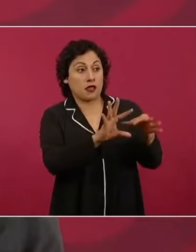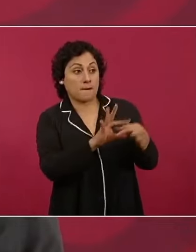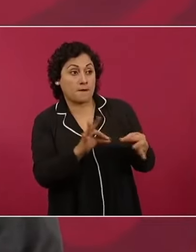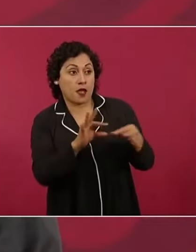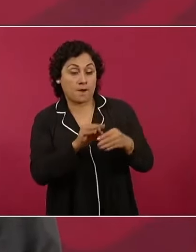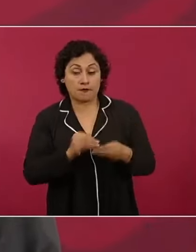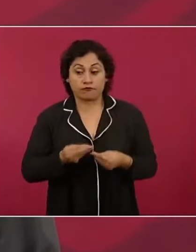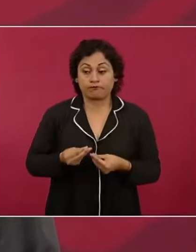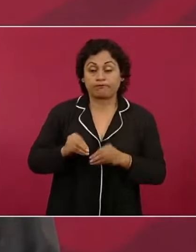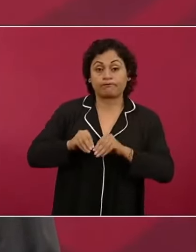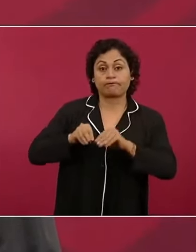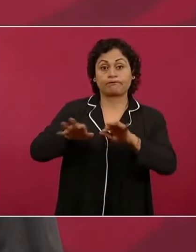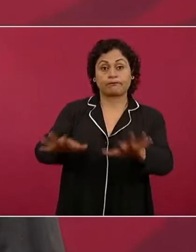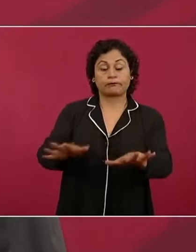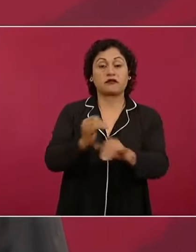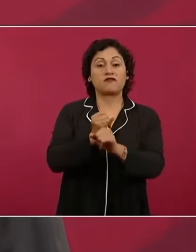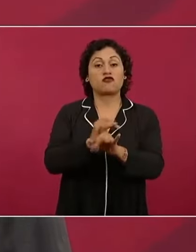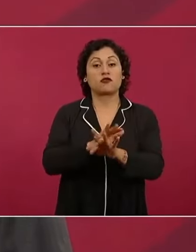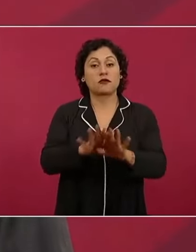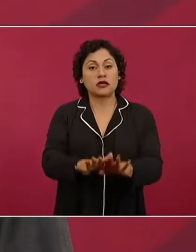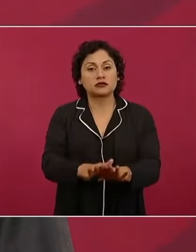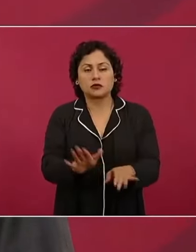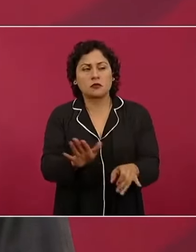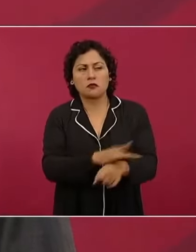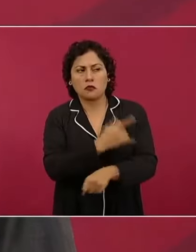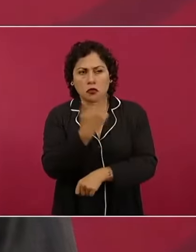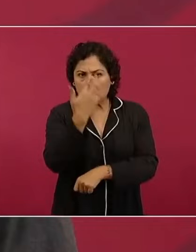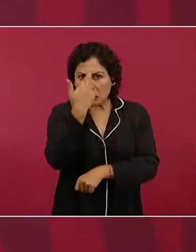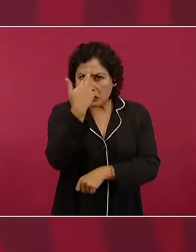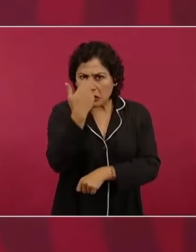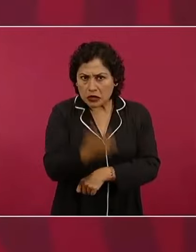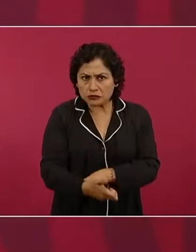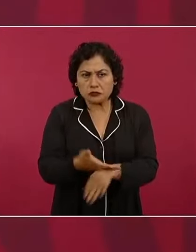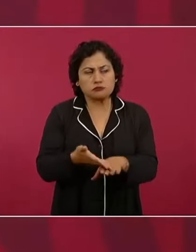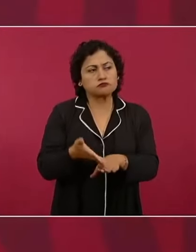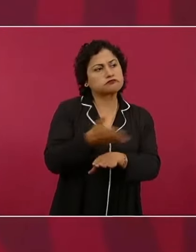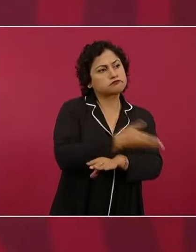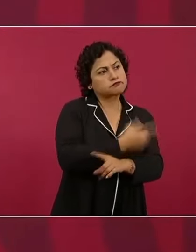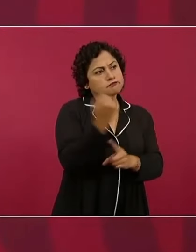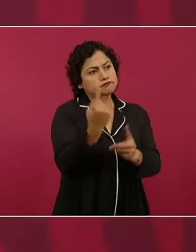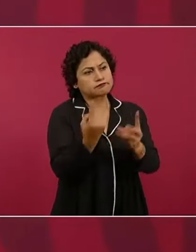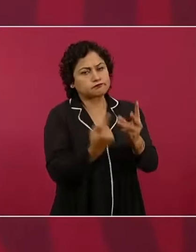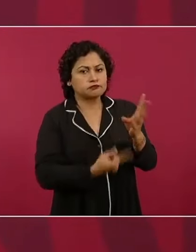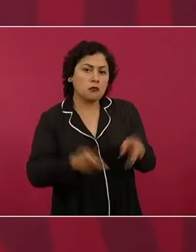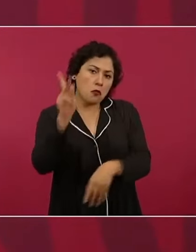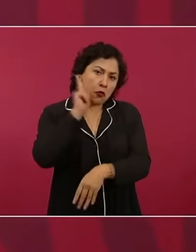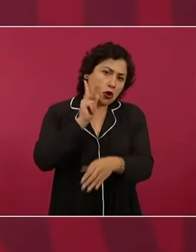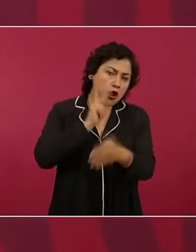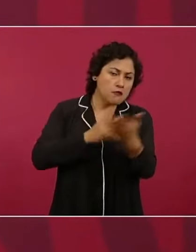cuáles fueron los motivos, las causas, presentar las pruebas,